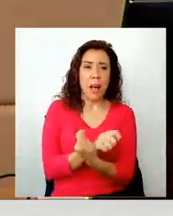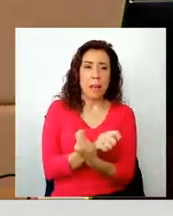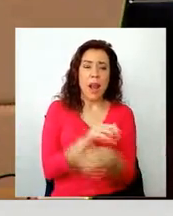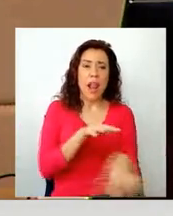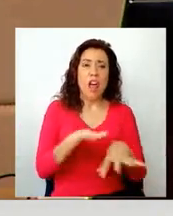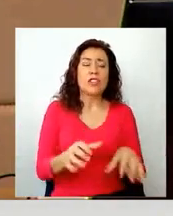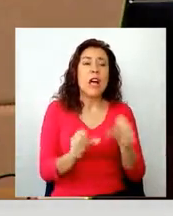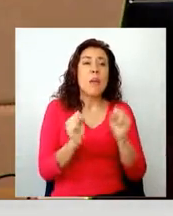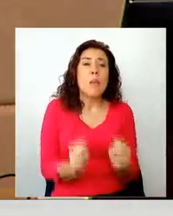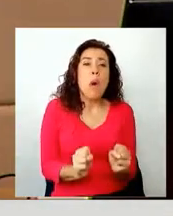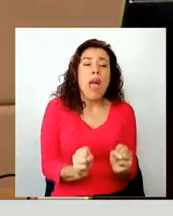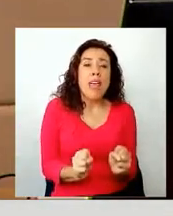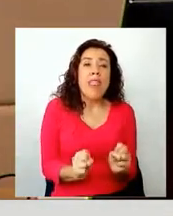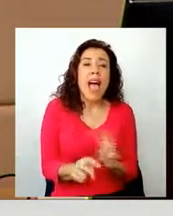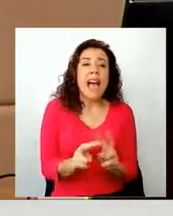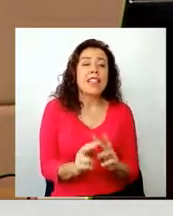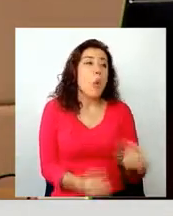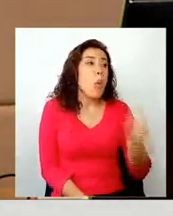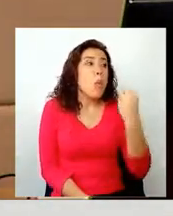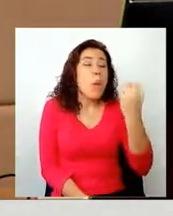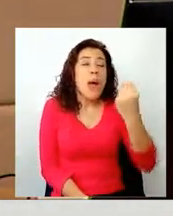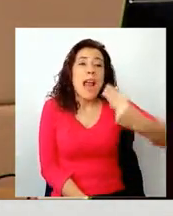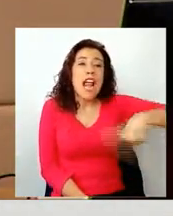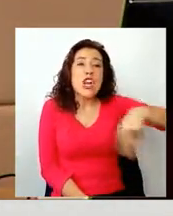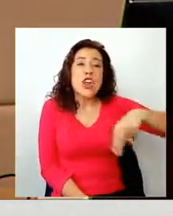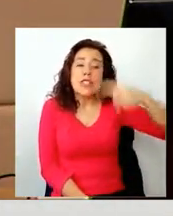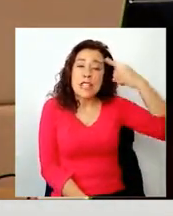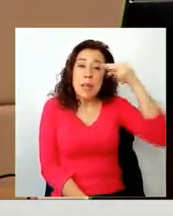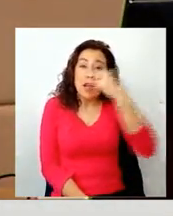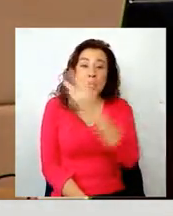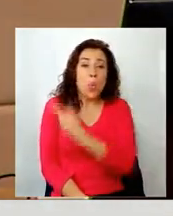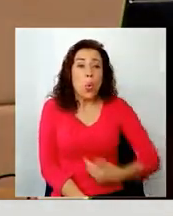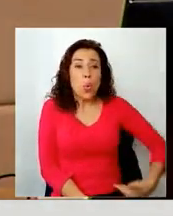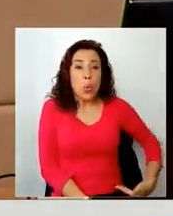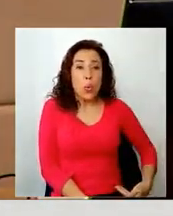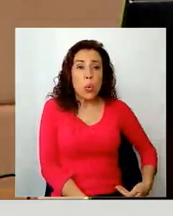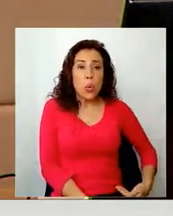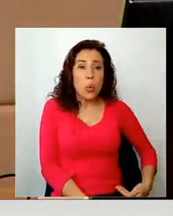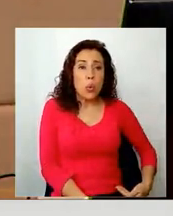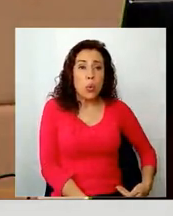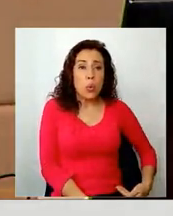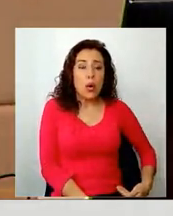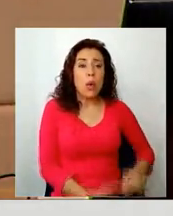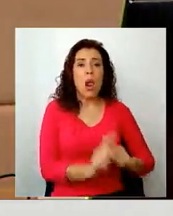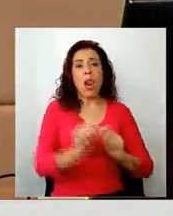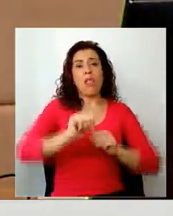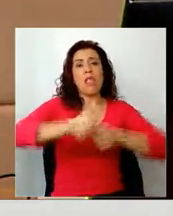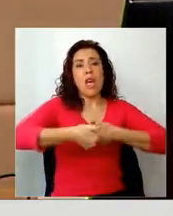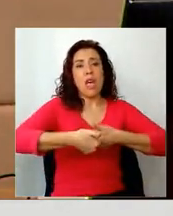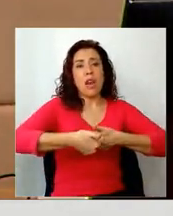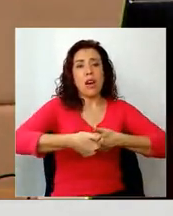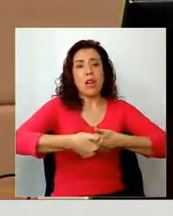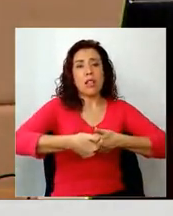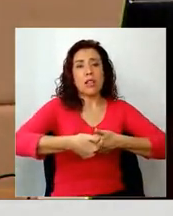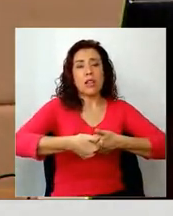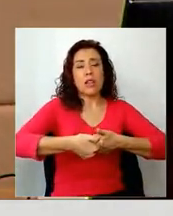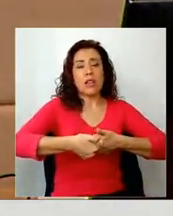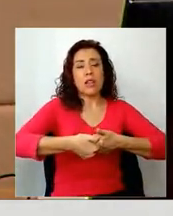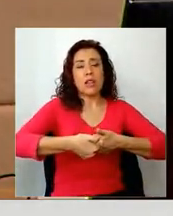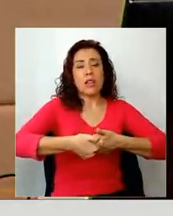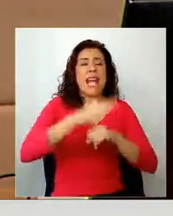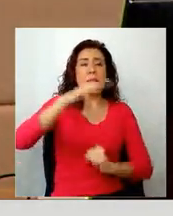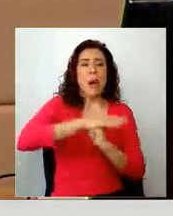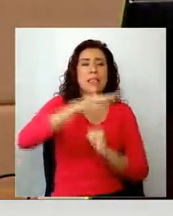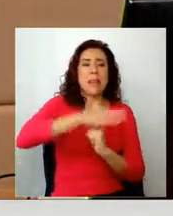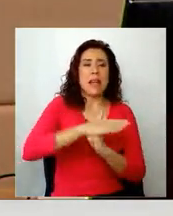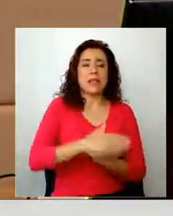una tremenda noticia para este gobierno en una derrota por el maximalismo que los caracteriza